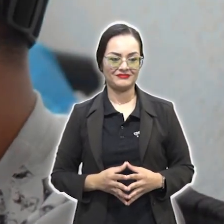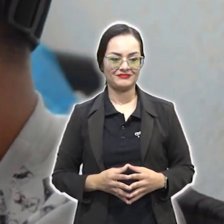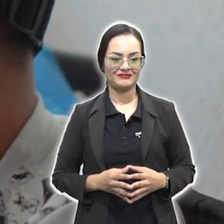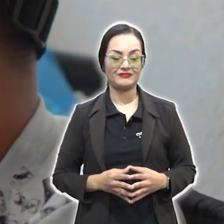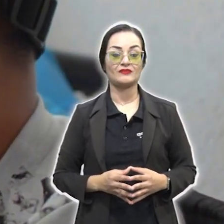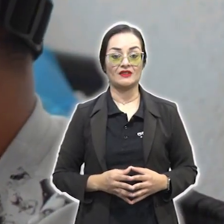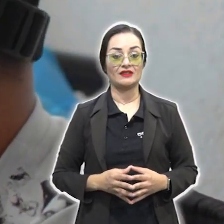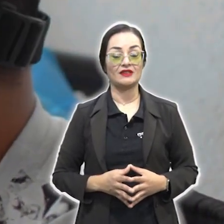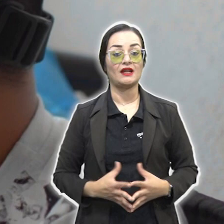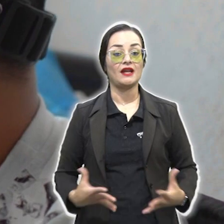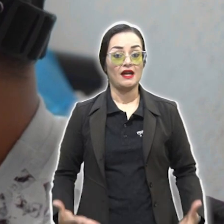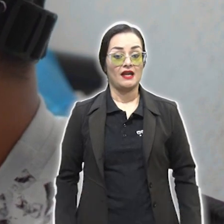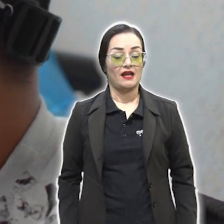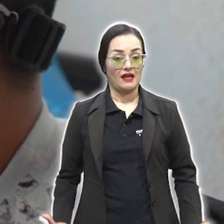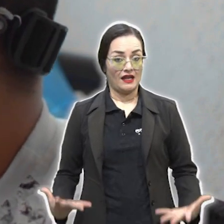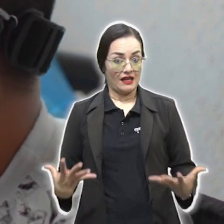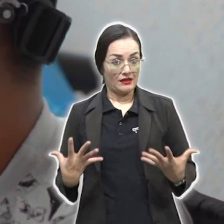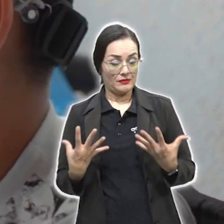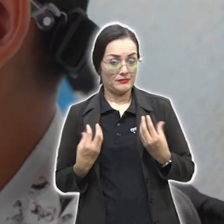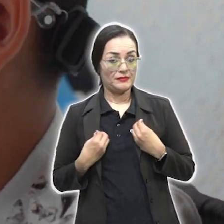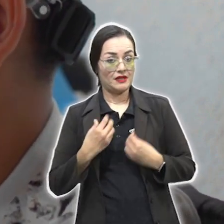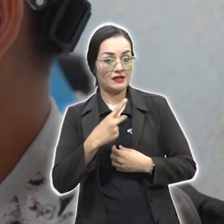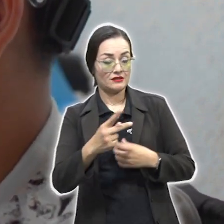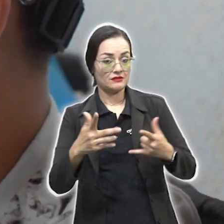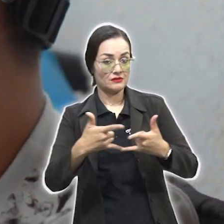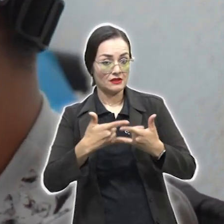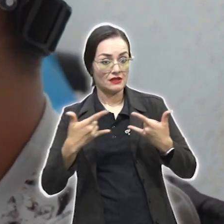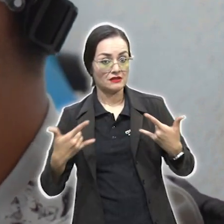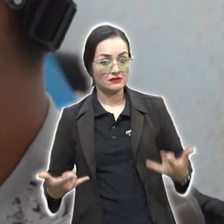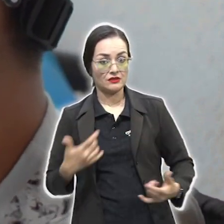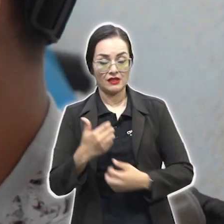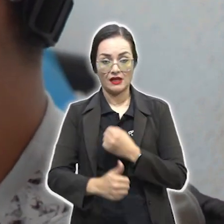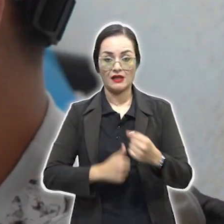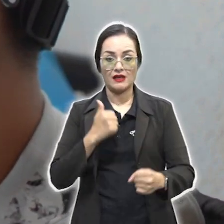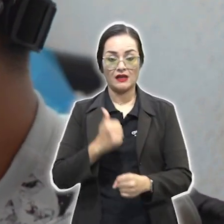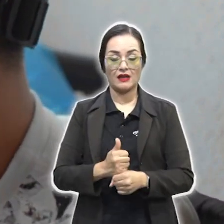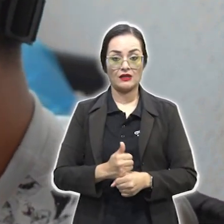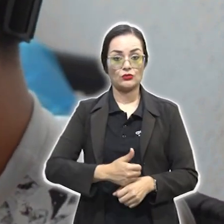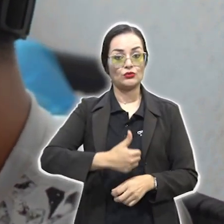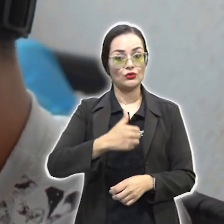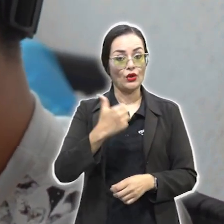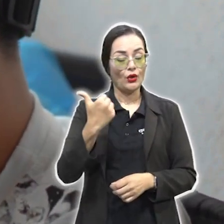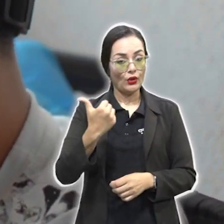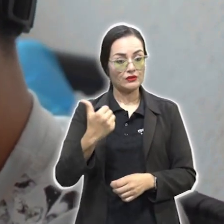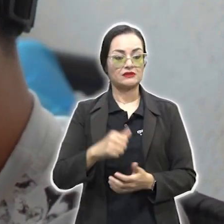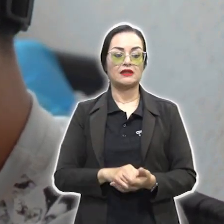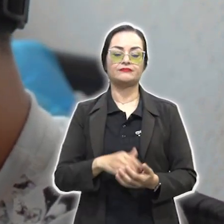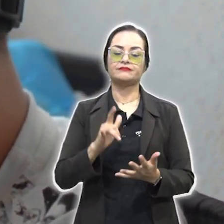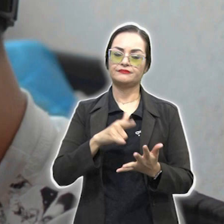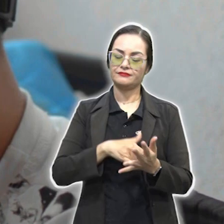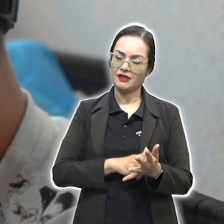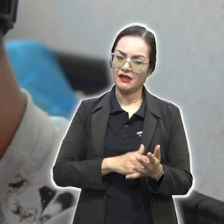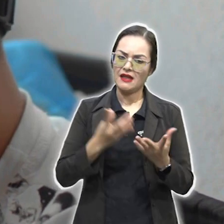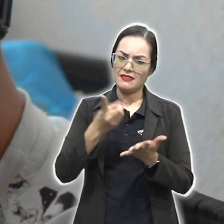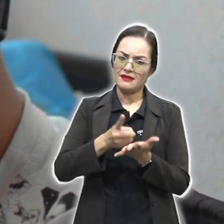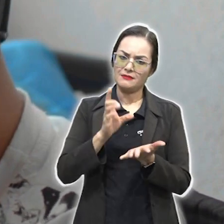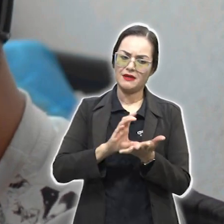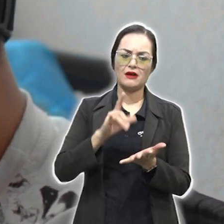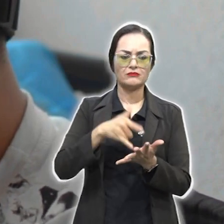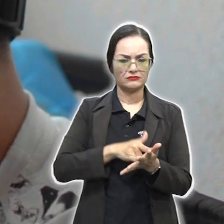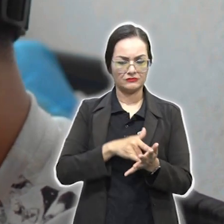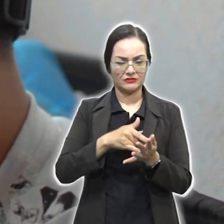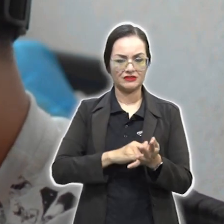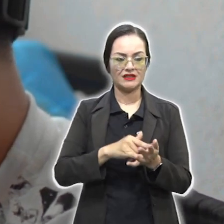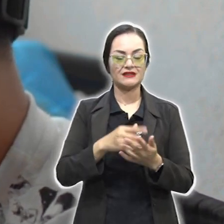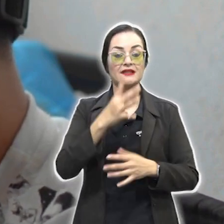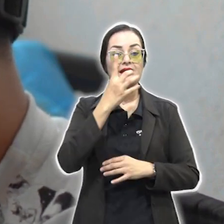En su historia de vida, Ángel Antonio Flores, un niño de 11 años con discapacidad motriz, comentó a Juntos por la